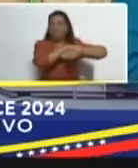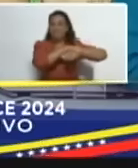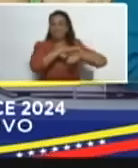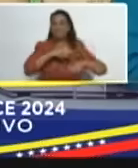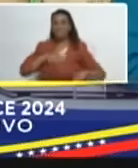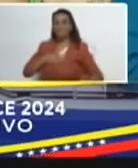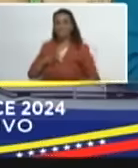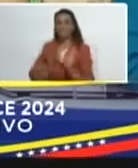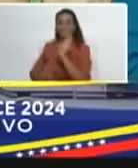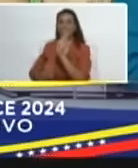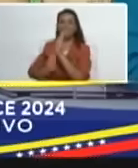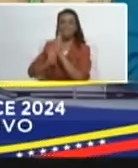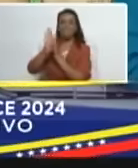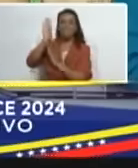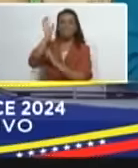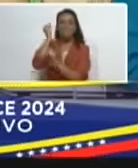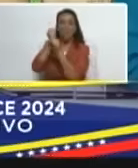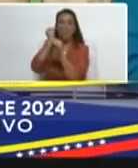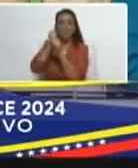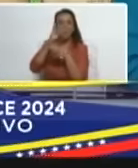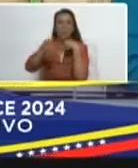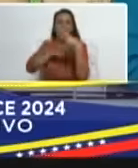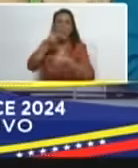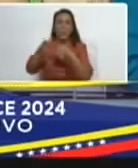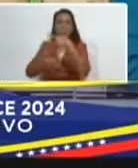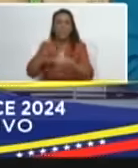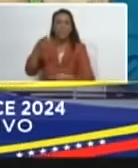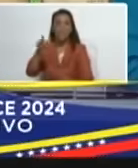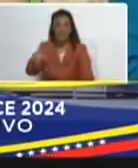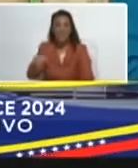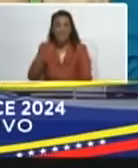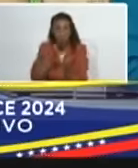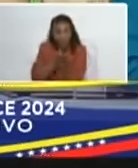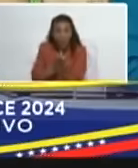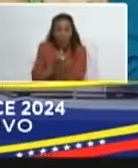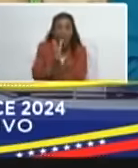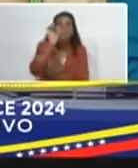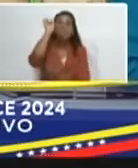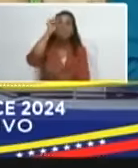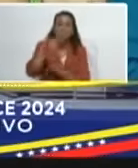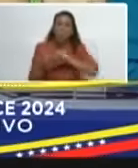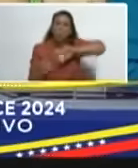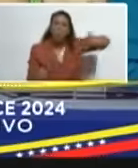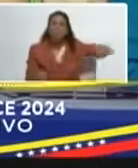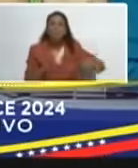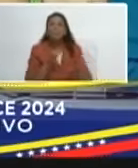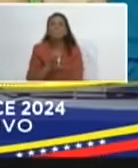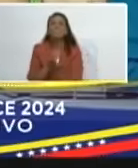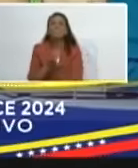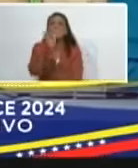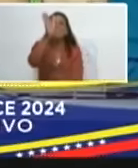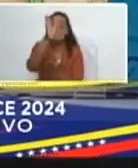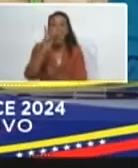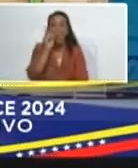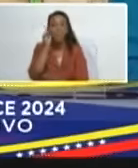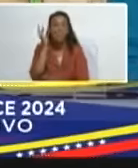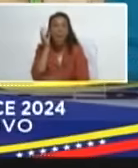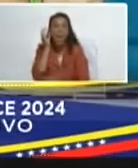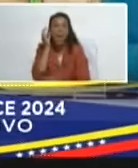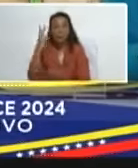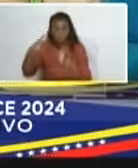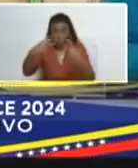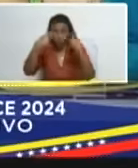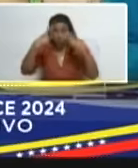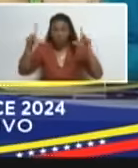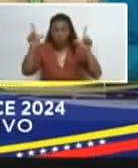nosotros avanzamos, trabajando, produciendo. Ese es el camino, compatriotas, hombres y mujeres que me ven y